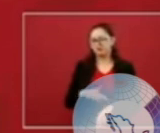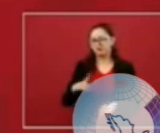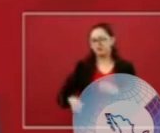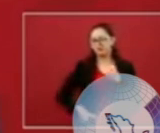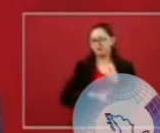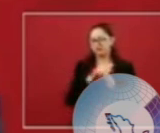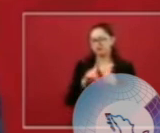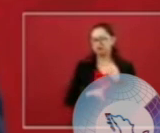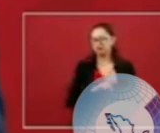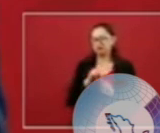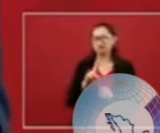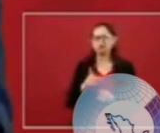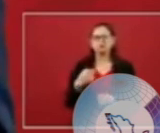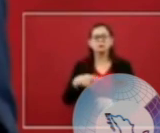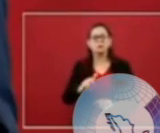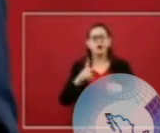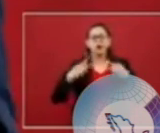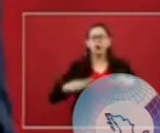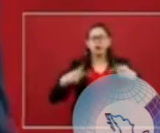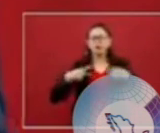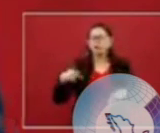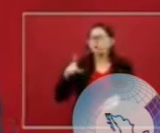La gente se portó muy bien,